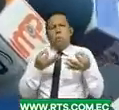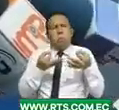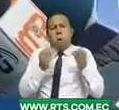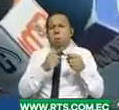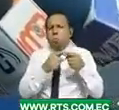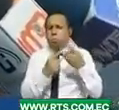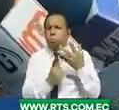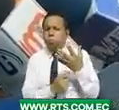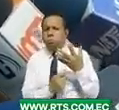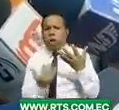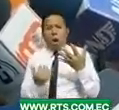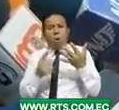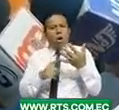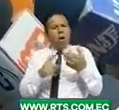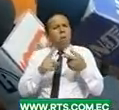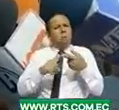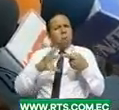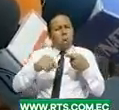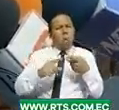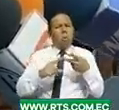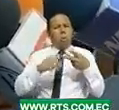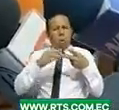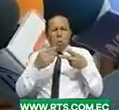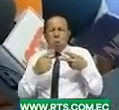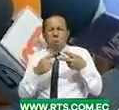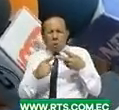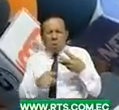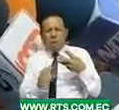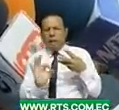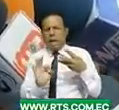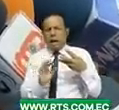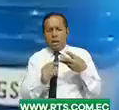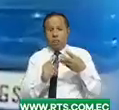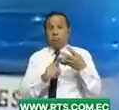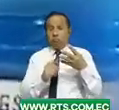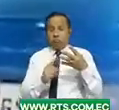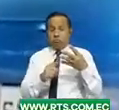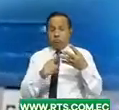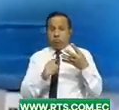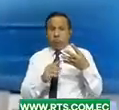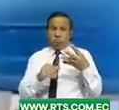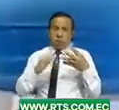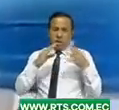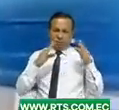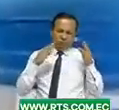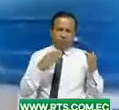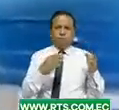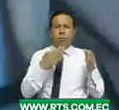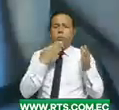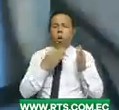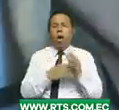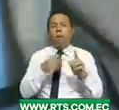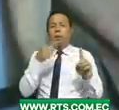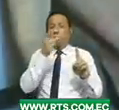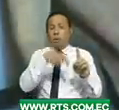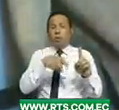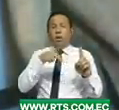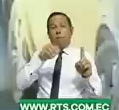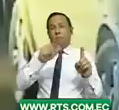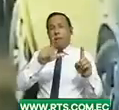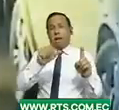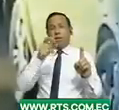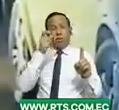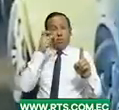estamos dando golpes a blancos de alto, mediano interés. En lo que respecta al atentado que sufrió el fiscal Leonardo Palacios en el Cantón Durán, donde